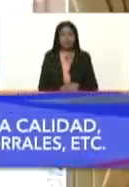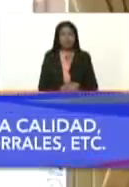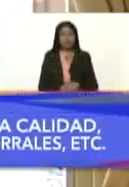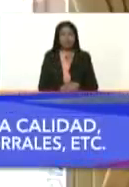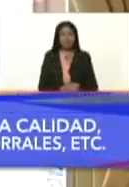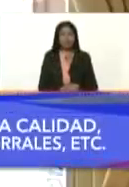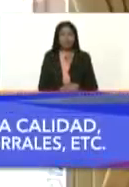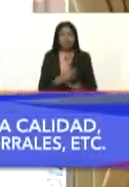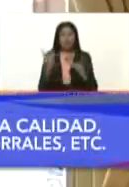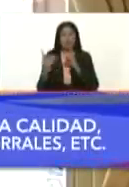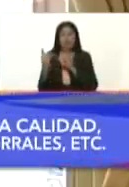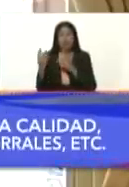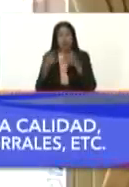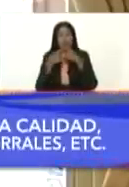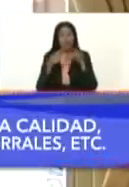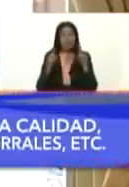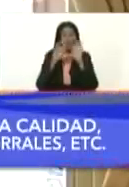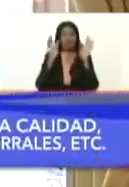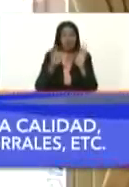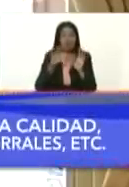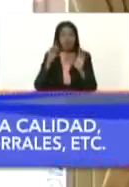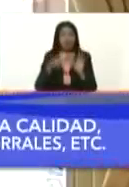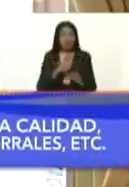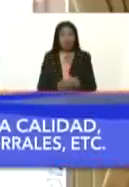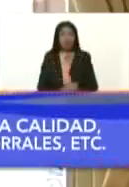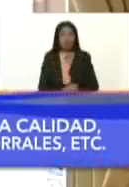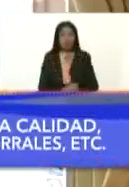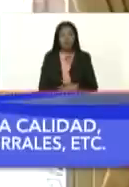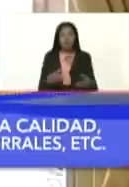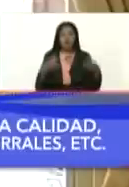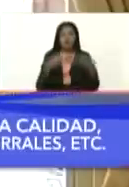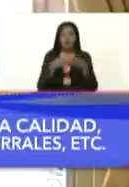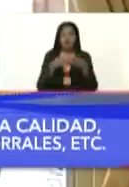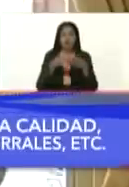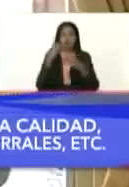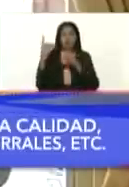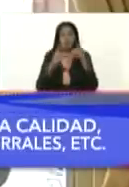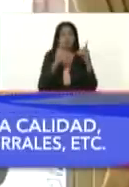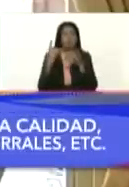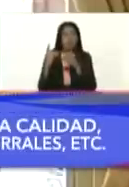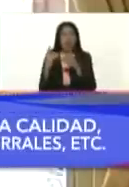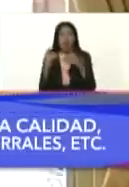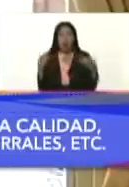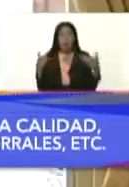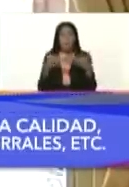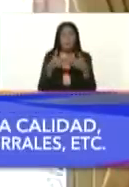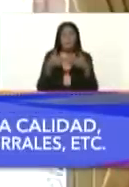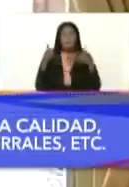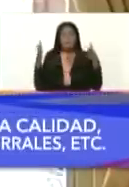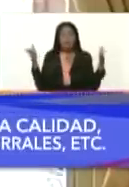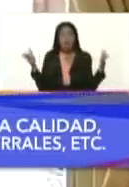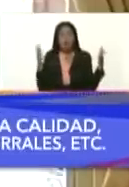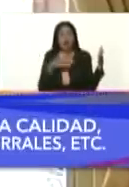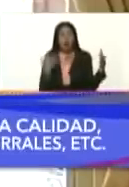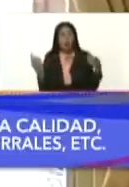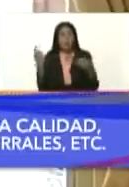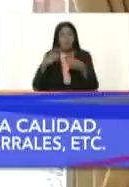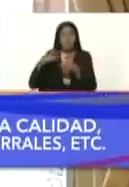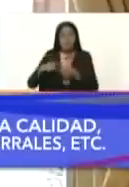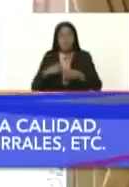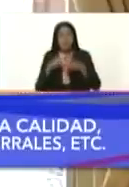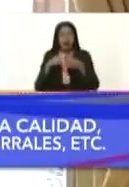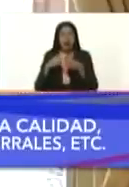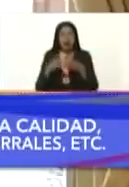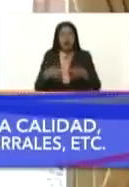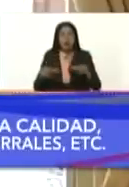diálogo en la diversidad es una mesa de diálogo de puertas abiertas a todos los sectores